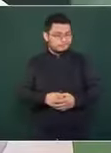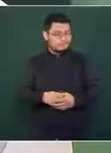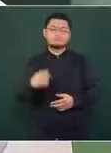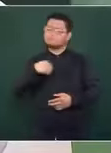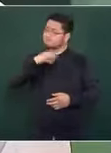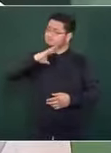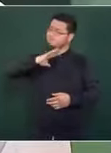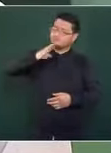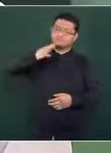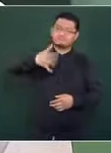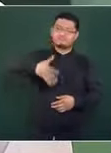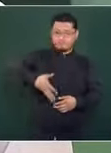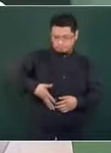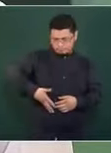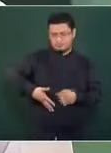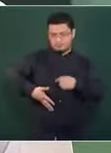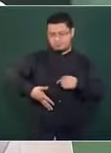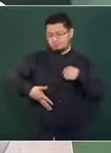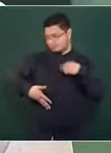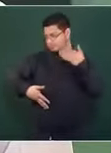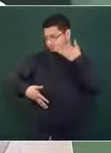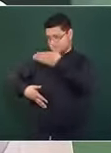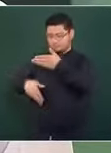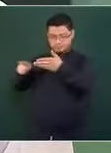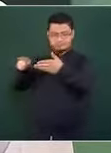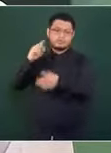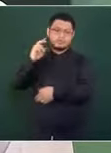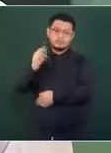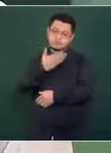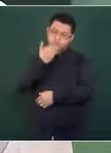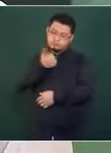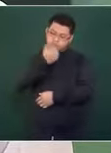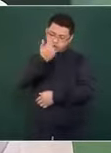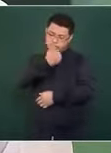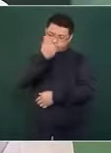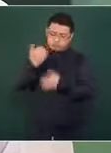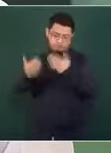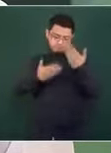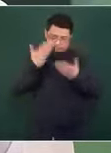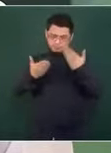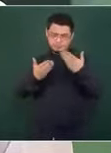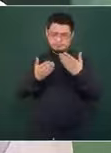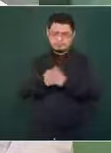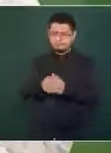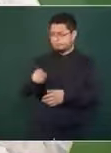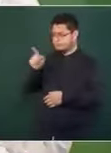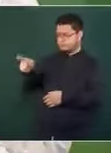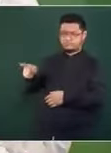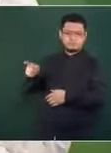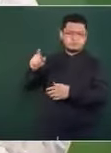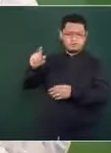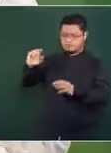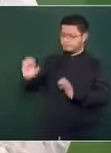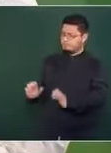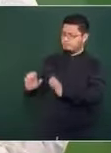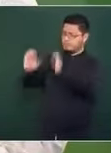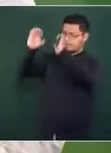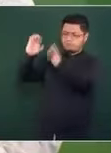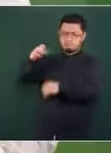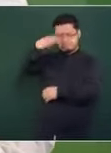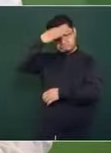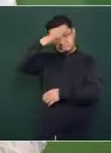de haber estudiado en la UNAM, en la Facultad de Ciencias Políticas. Soy